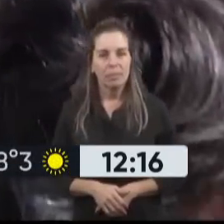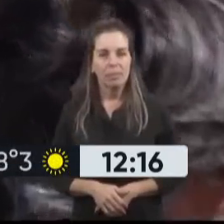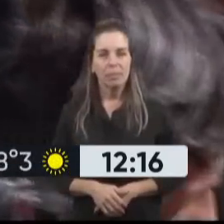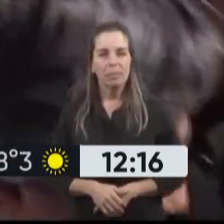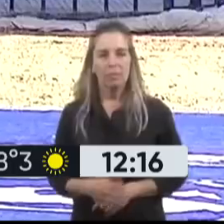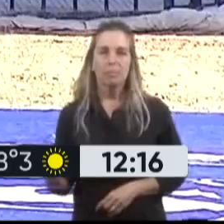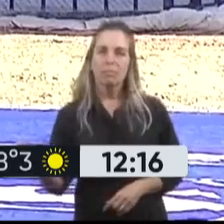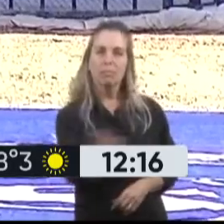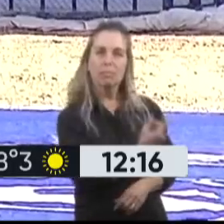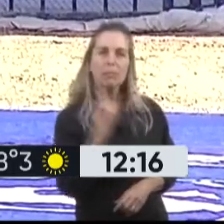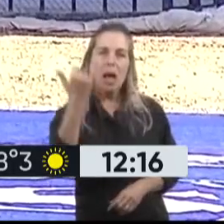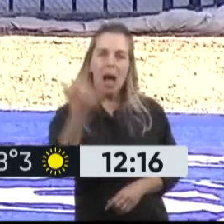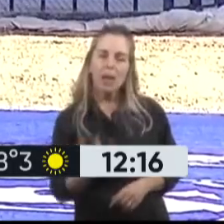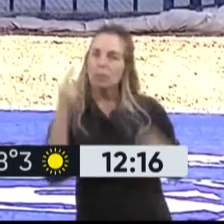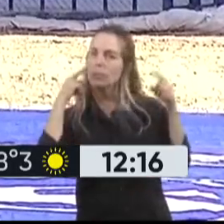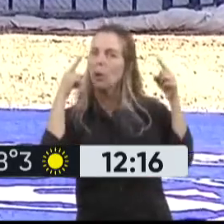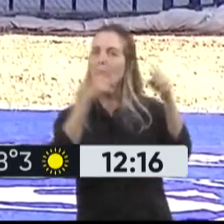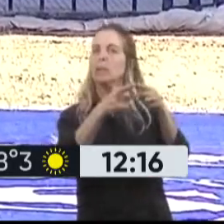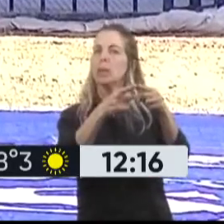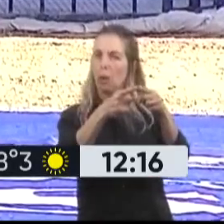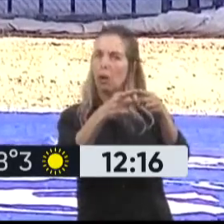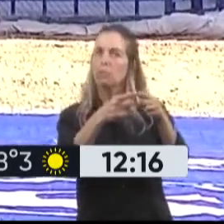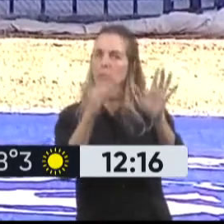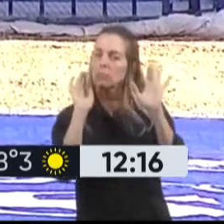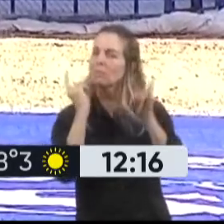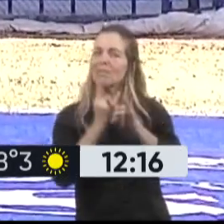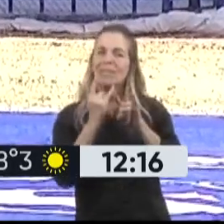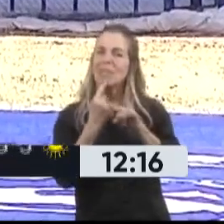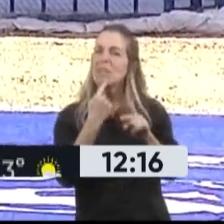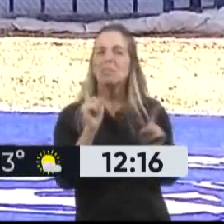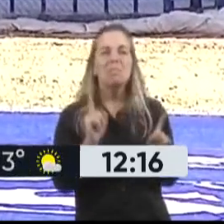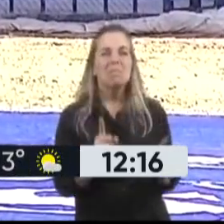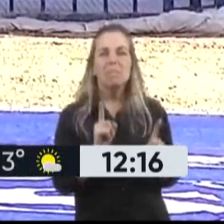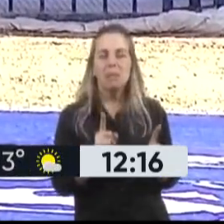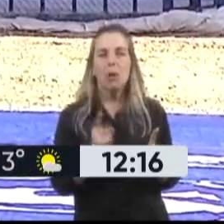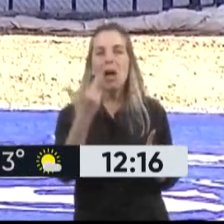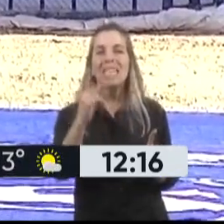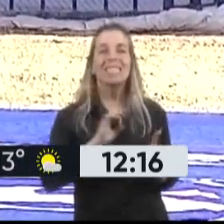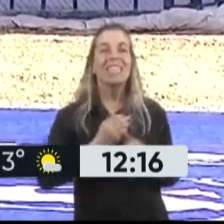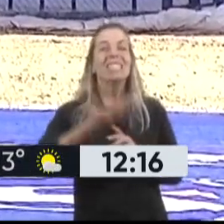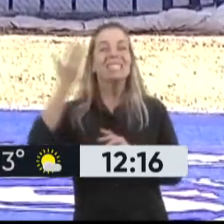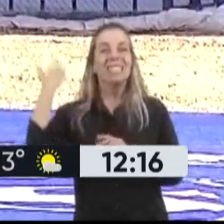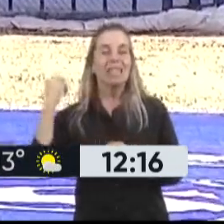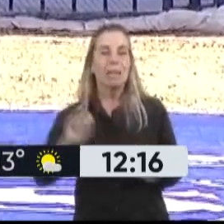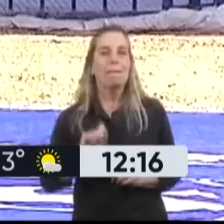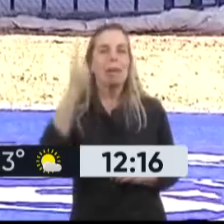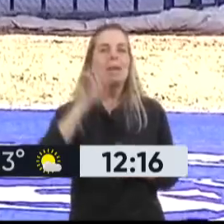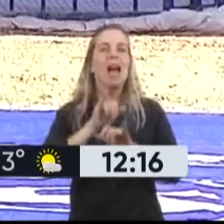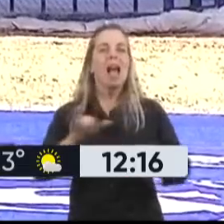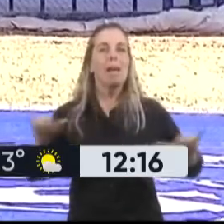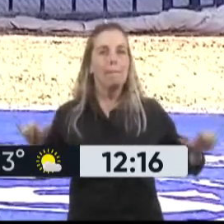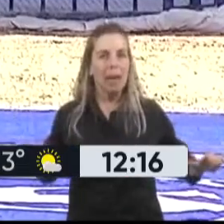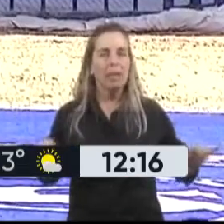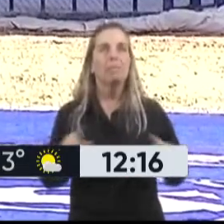Nosotros tenemos un norte clarísimo. Siempre dijimos lo mismo. Hace 3 años en mi primera campaña, el